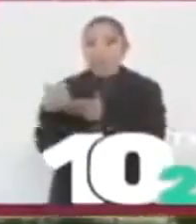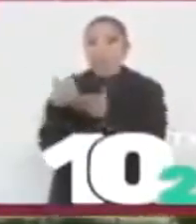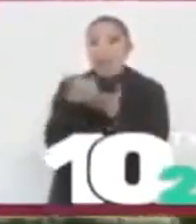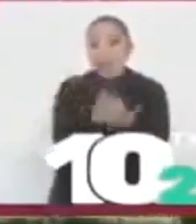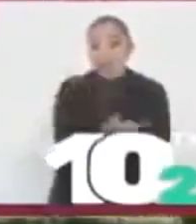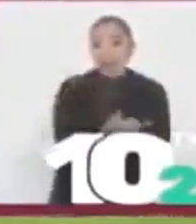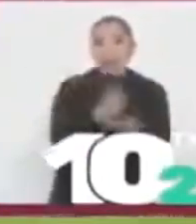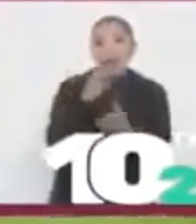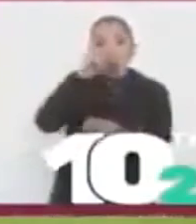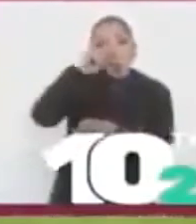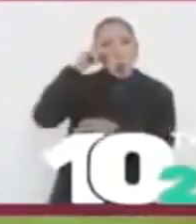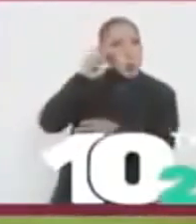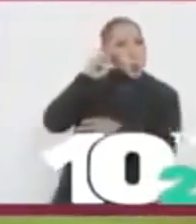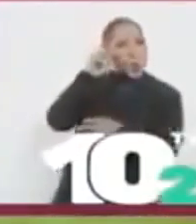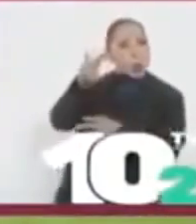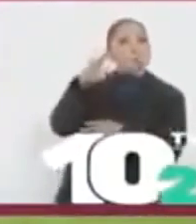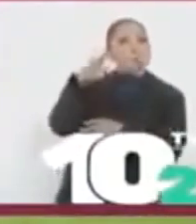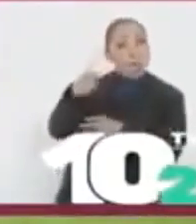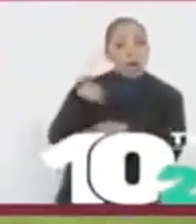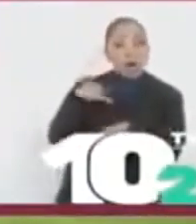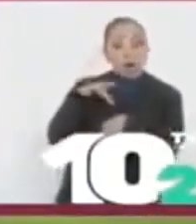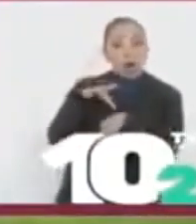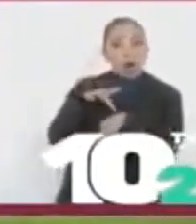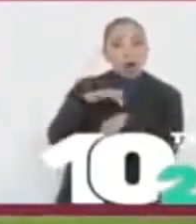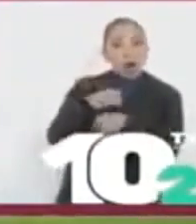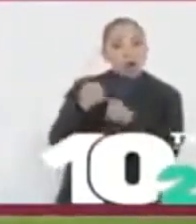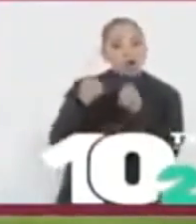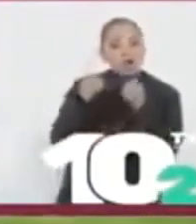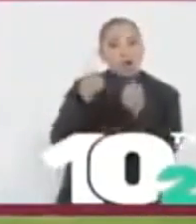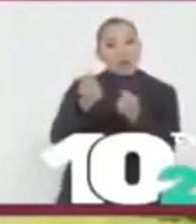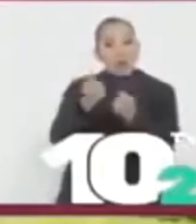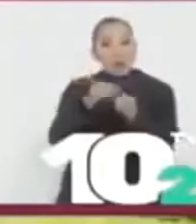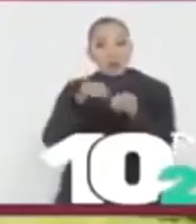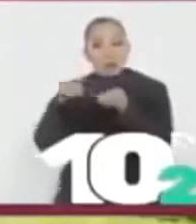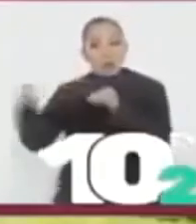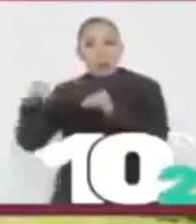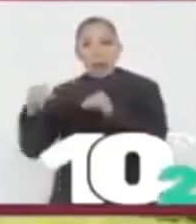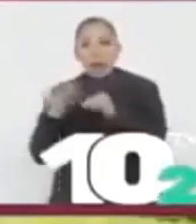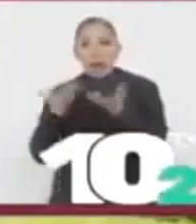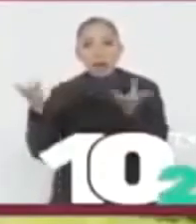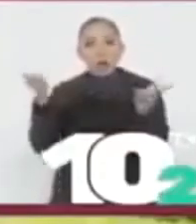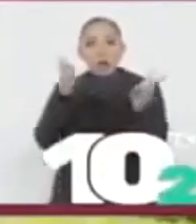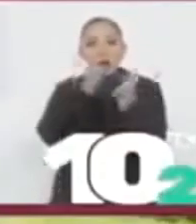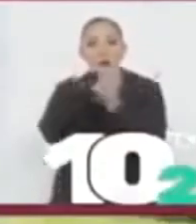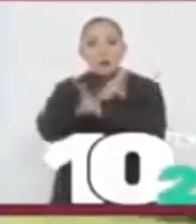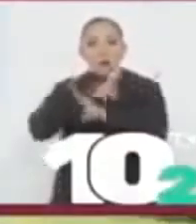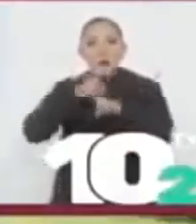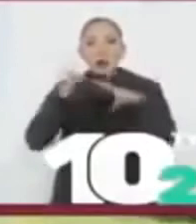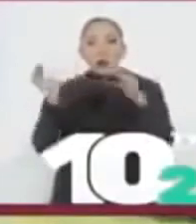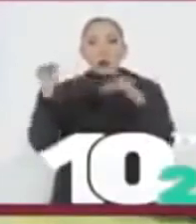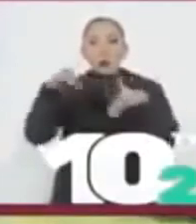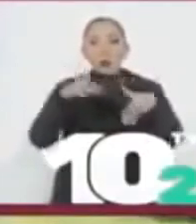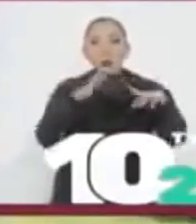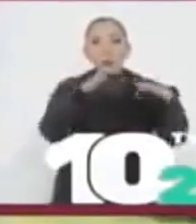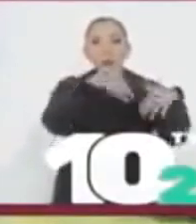es materia, y aunque no lo puedas ver, ejerce una fuerza cuando se mueve en forma de viento.